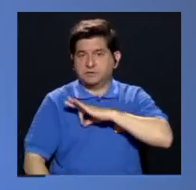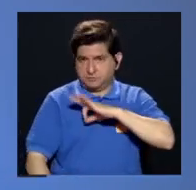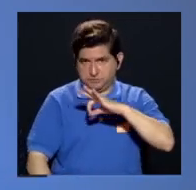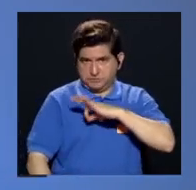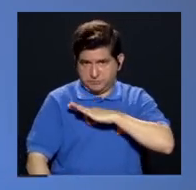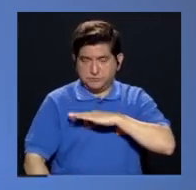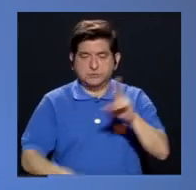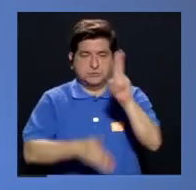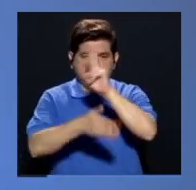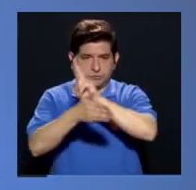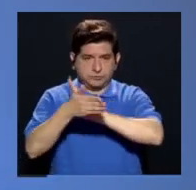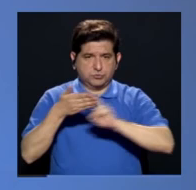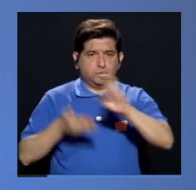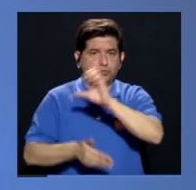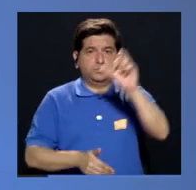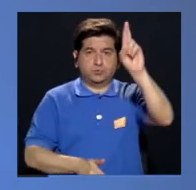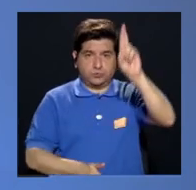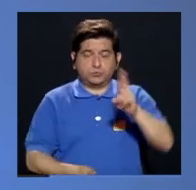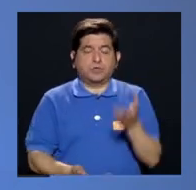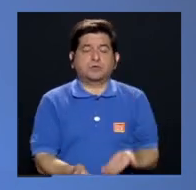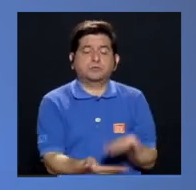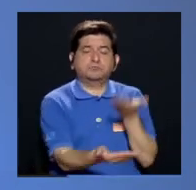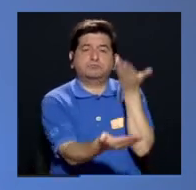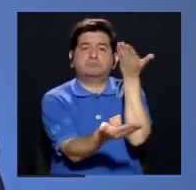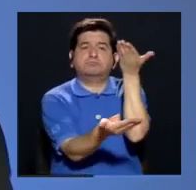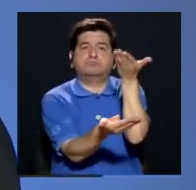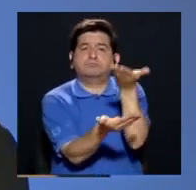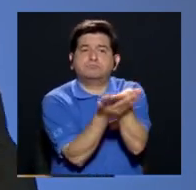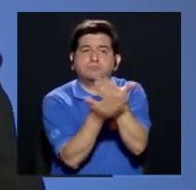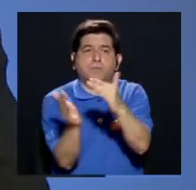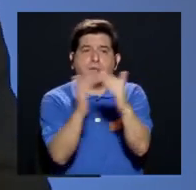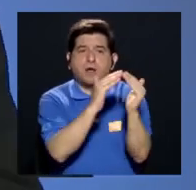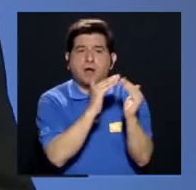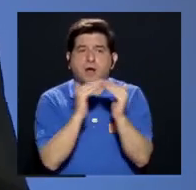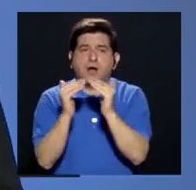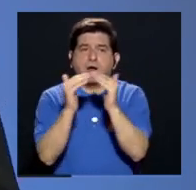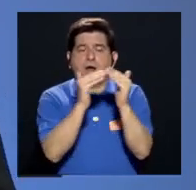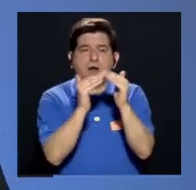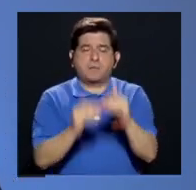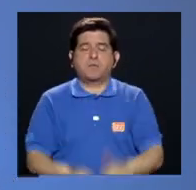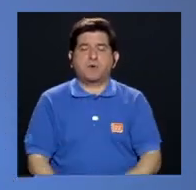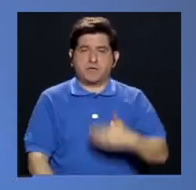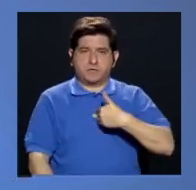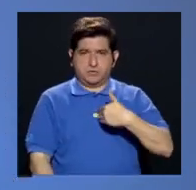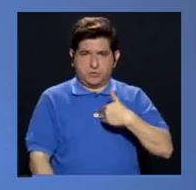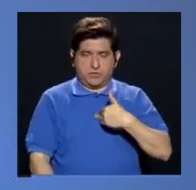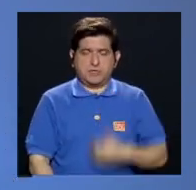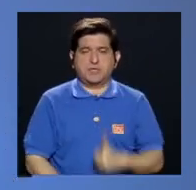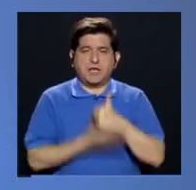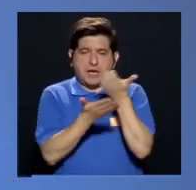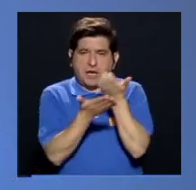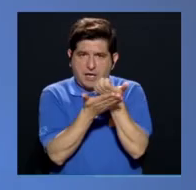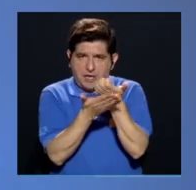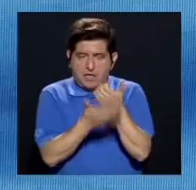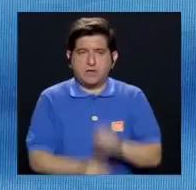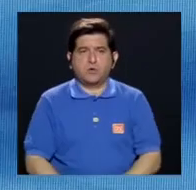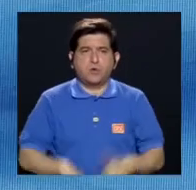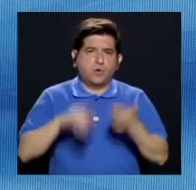beneficios que la Universidad de Costa Rica ofrece a su población becaria son